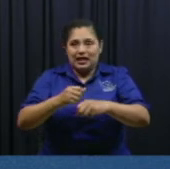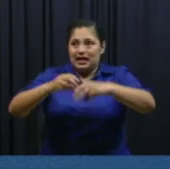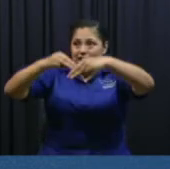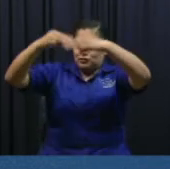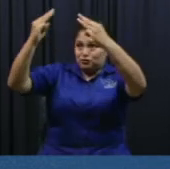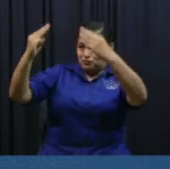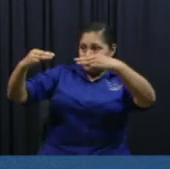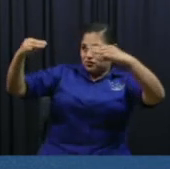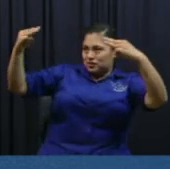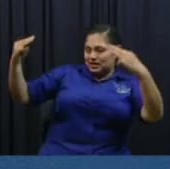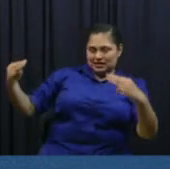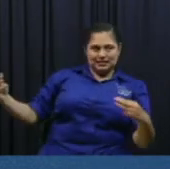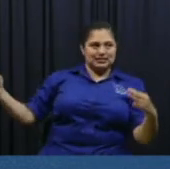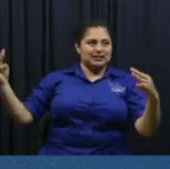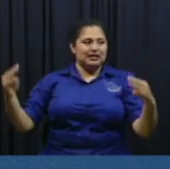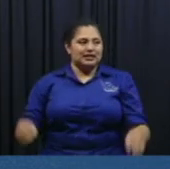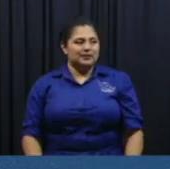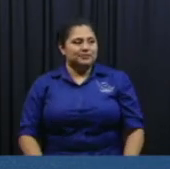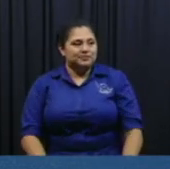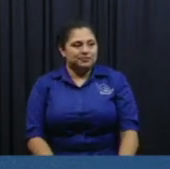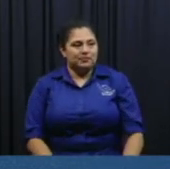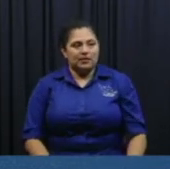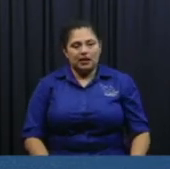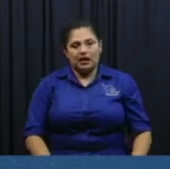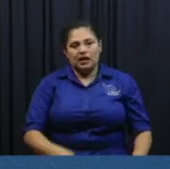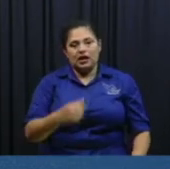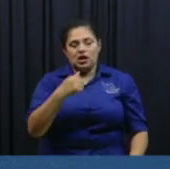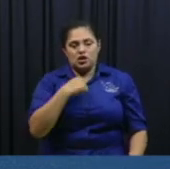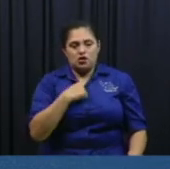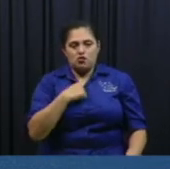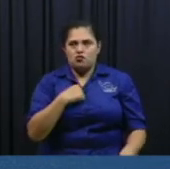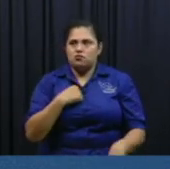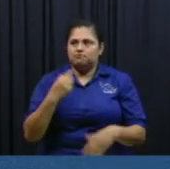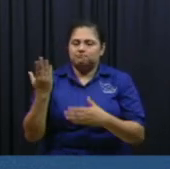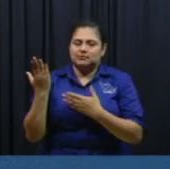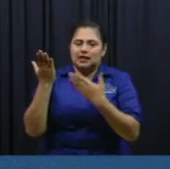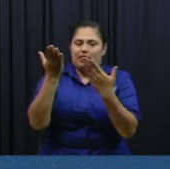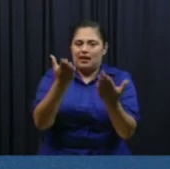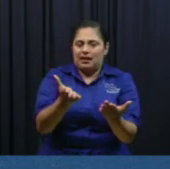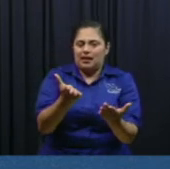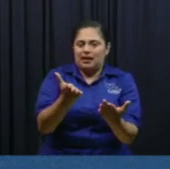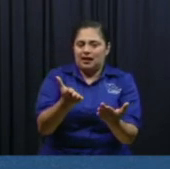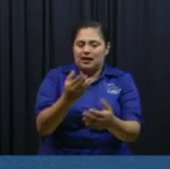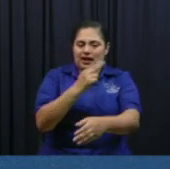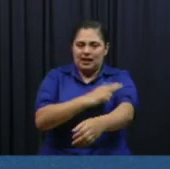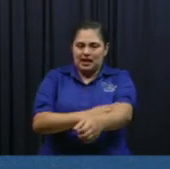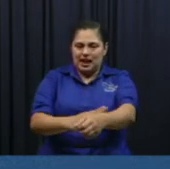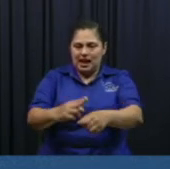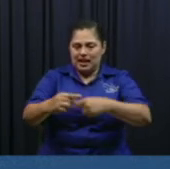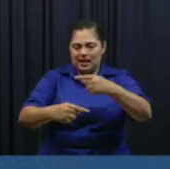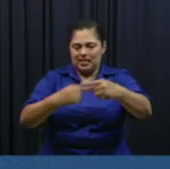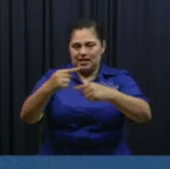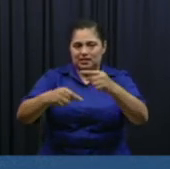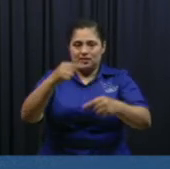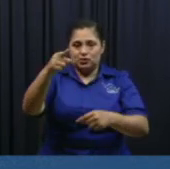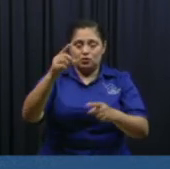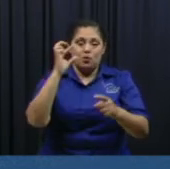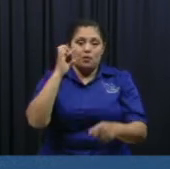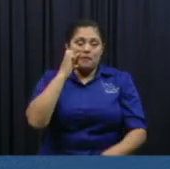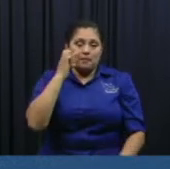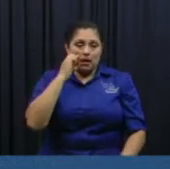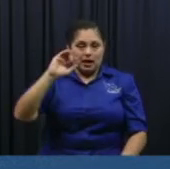otra vez quiero volver a decirlo Ah y te alimentaré con La heredad de tu padre Jacob